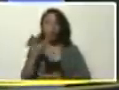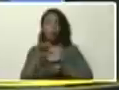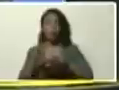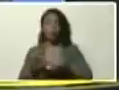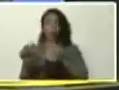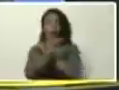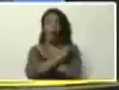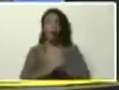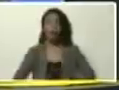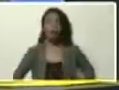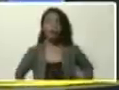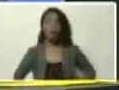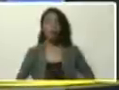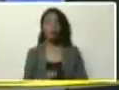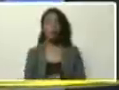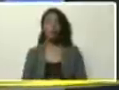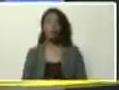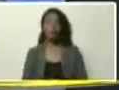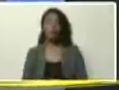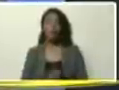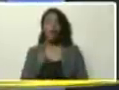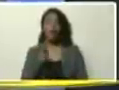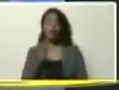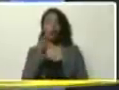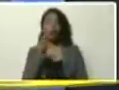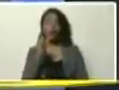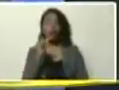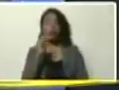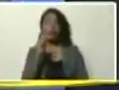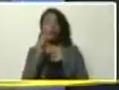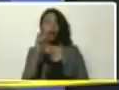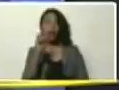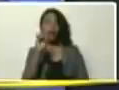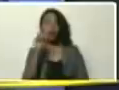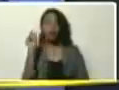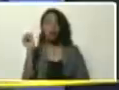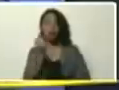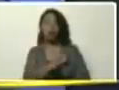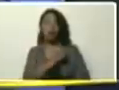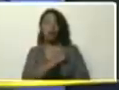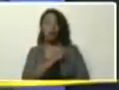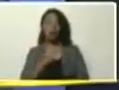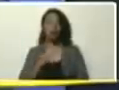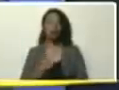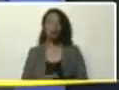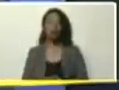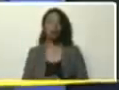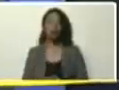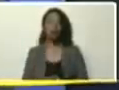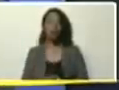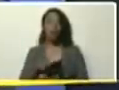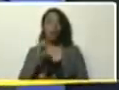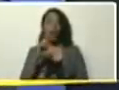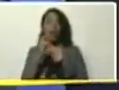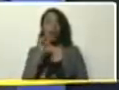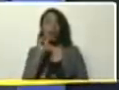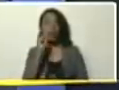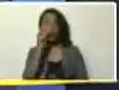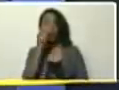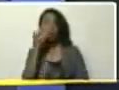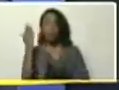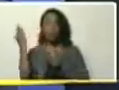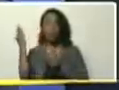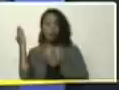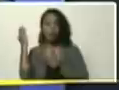Carrizal. A Gustavo Duque, de Chacao. A Elías Sayet,